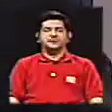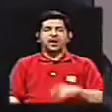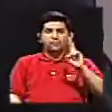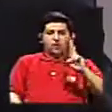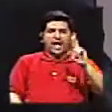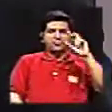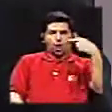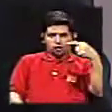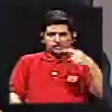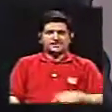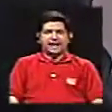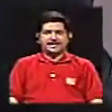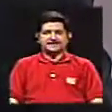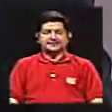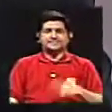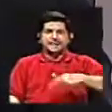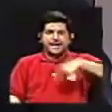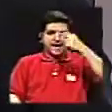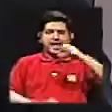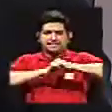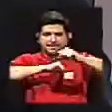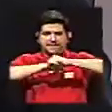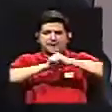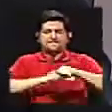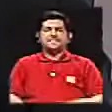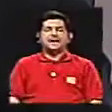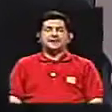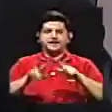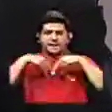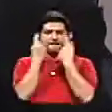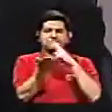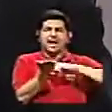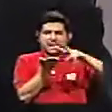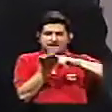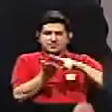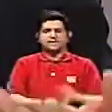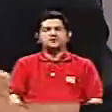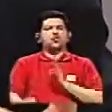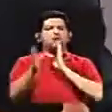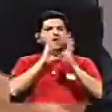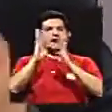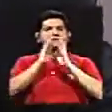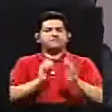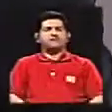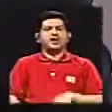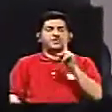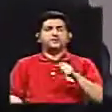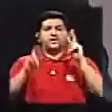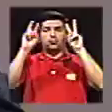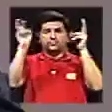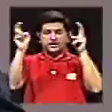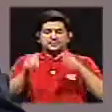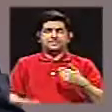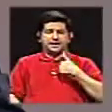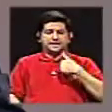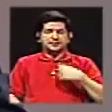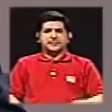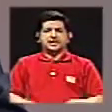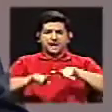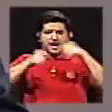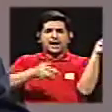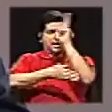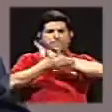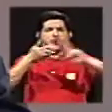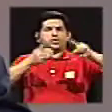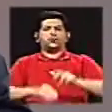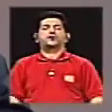Rolando González, gerente de campaña del Partido Liberación Nacional. Y vamos a hablar de uno de los titulares del Semanario Universidad, de